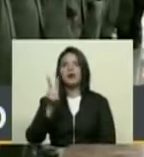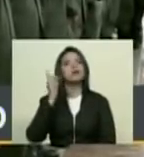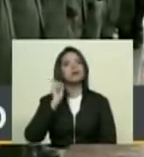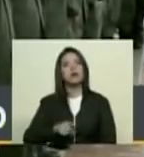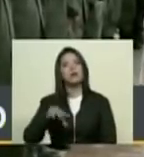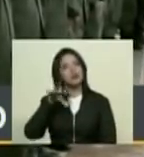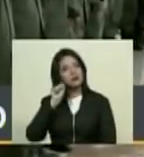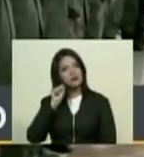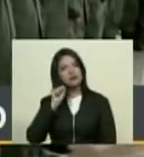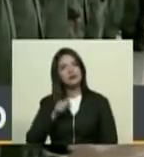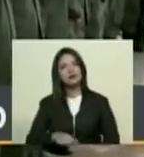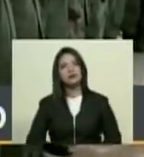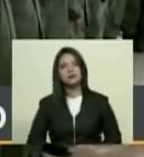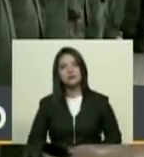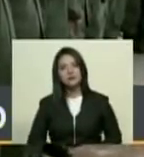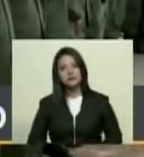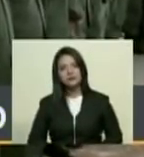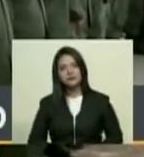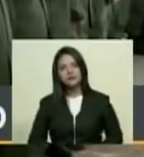que comprenderlos,